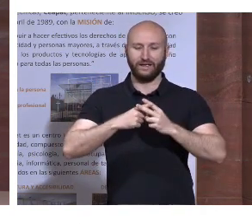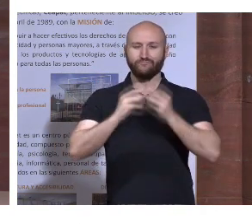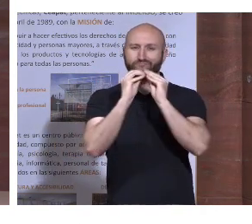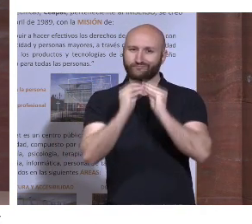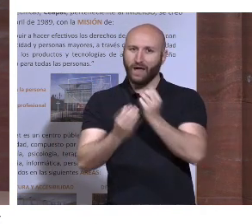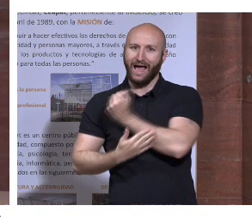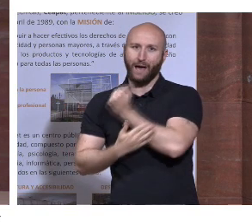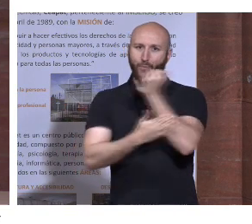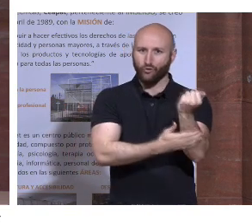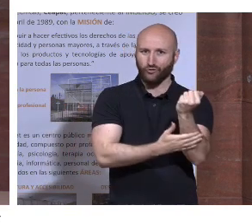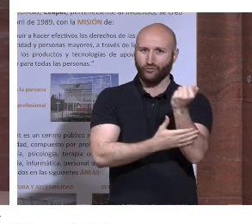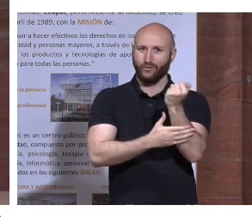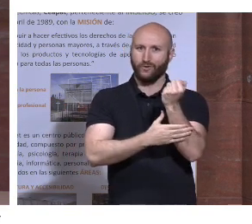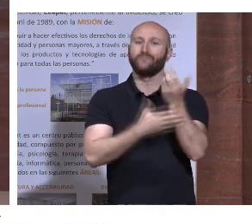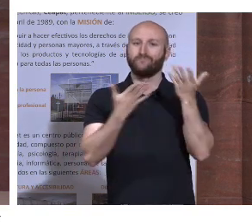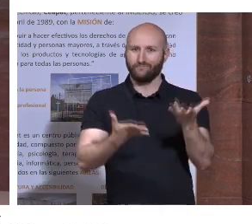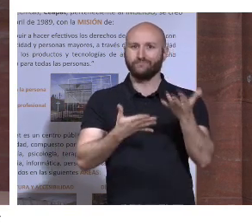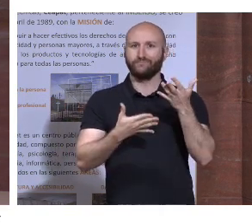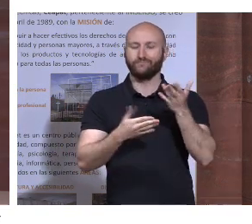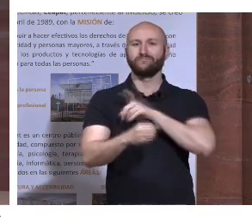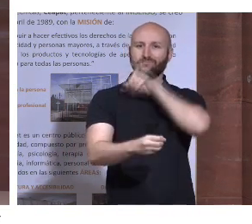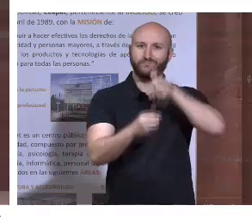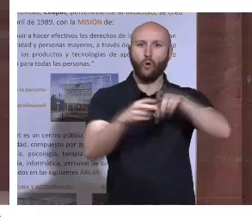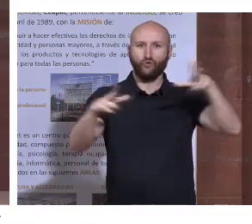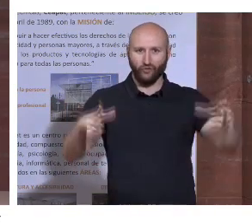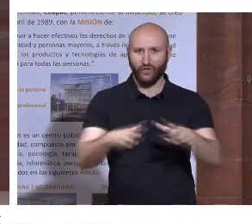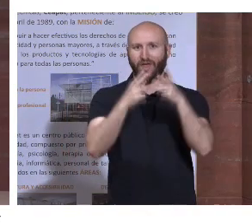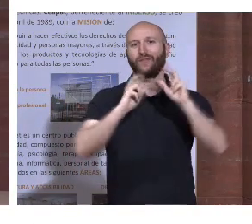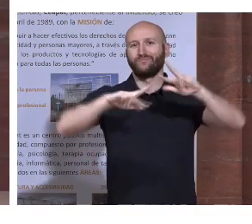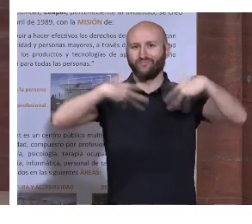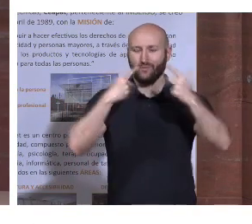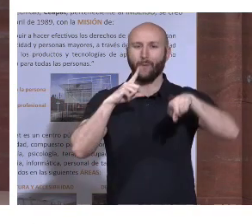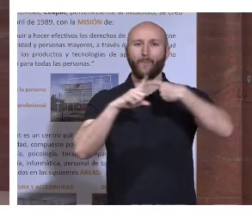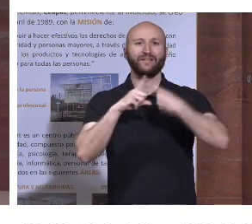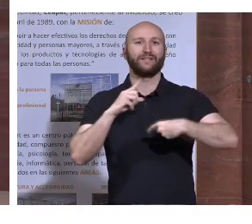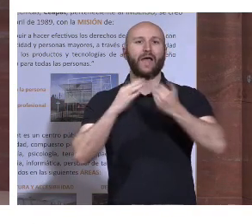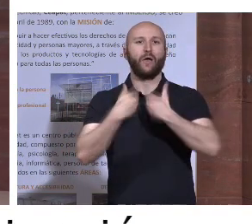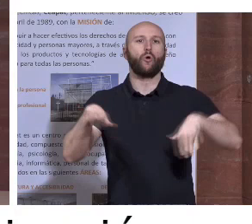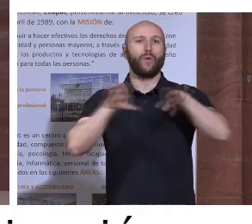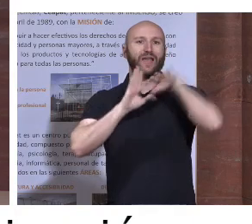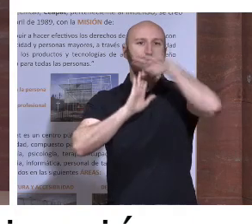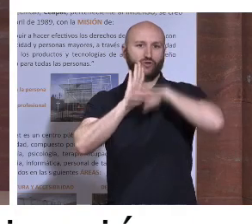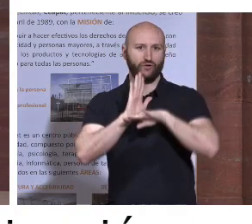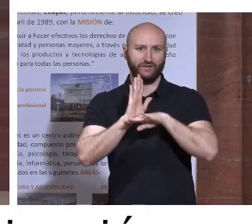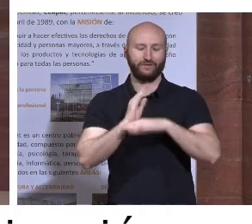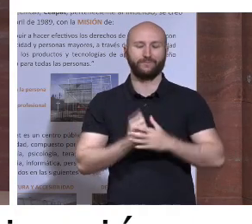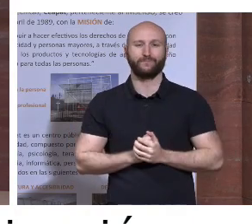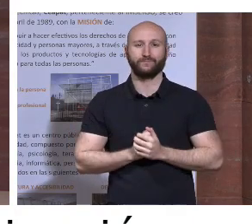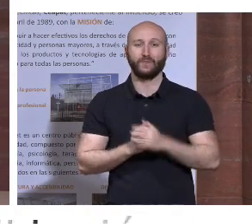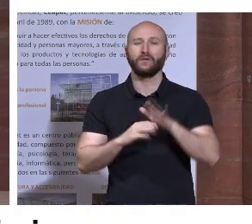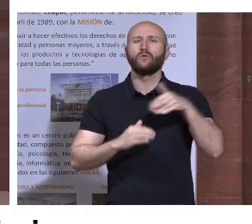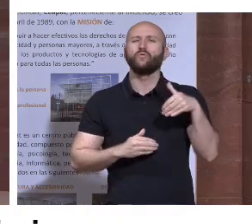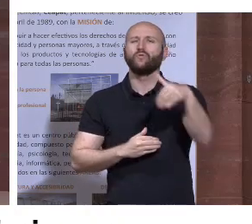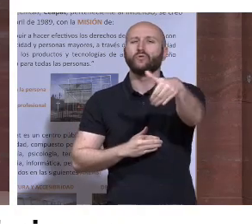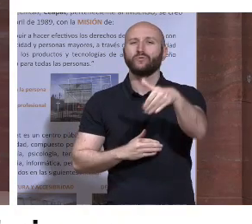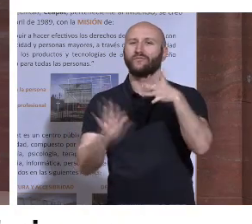que contribuya de verdad a su participación en la sociedad en igualdad de condiciones. Y este futuro es